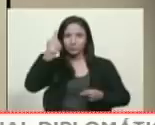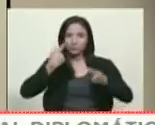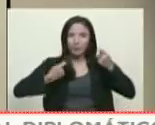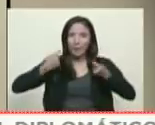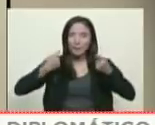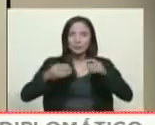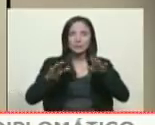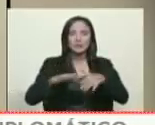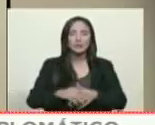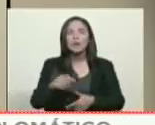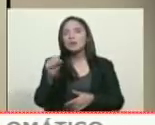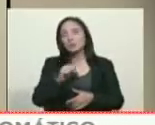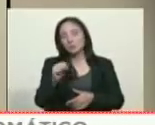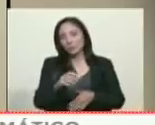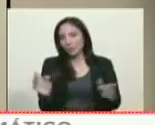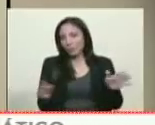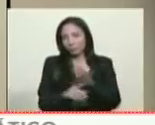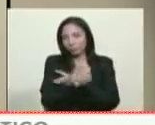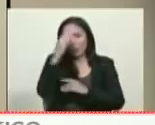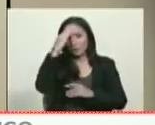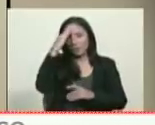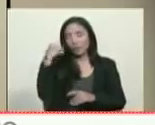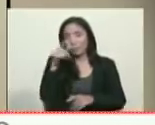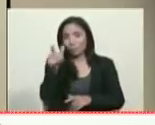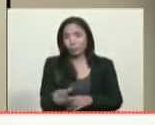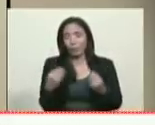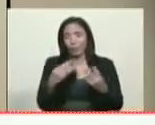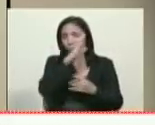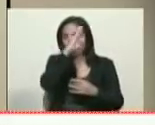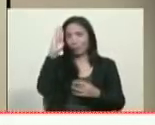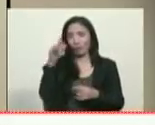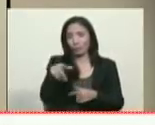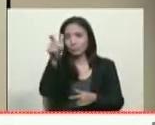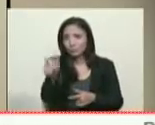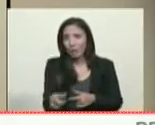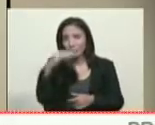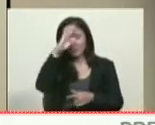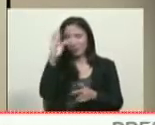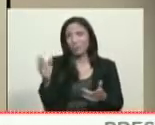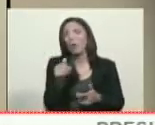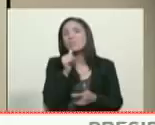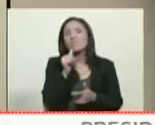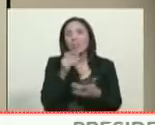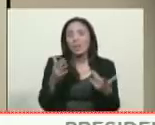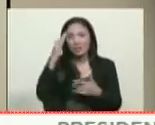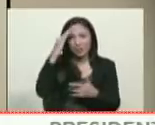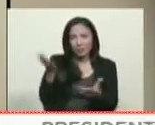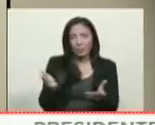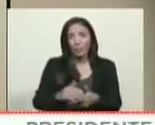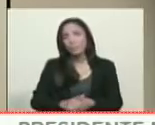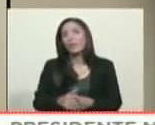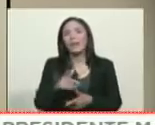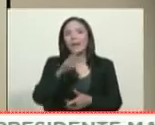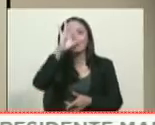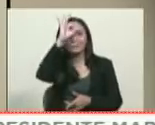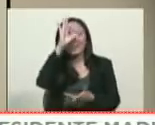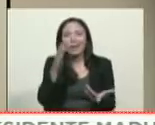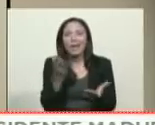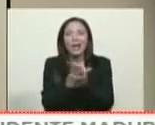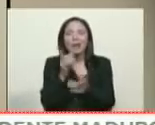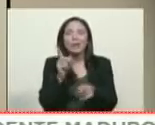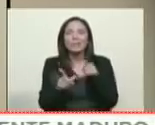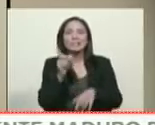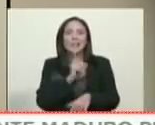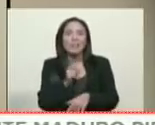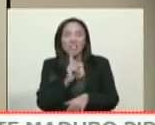Bien, todos conocemos a este personaje. Que no vale la pena ni nombrarlo. Yo tengo un buen amigo que dice que hasta cuando dice la verdad miente.